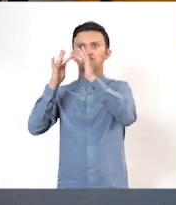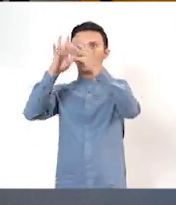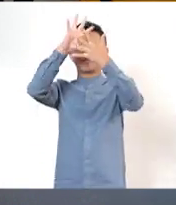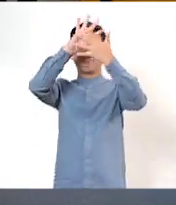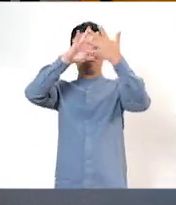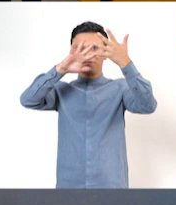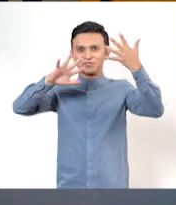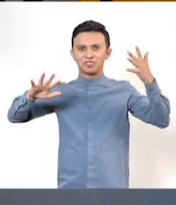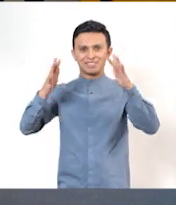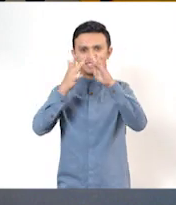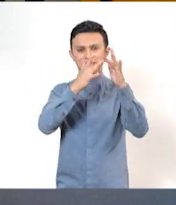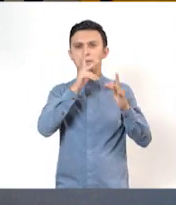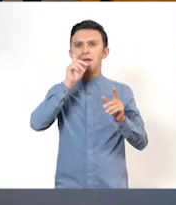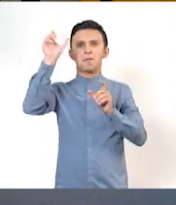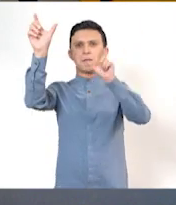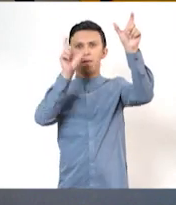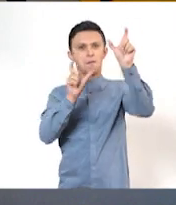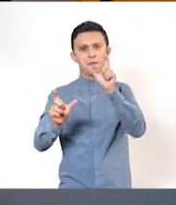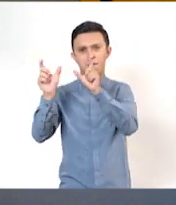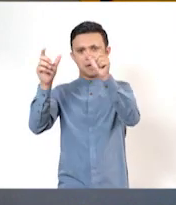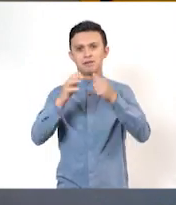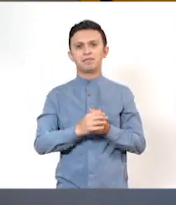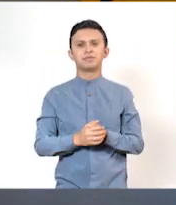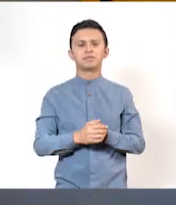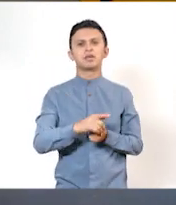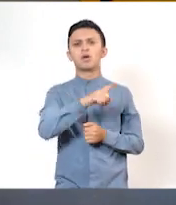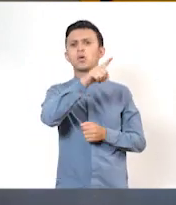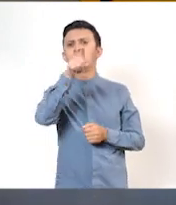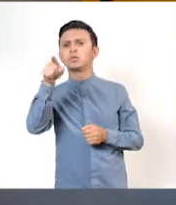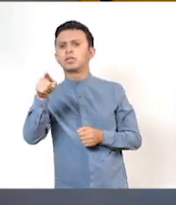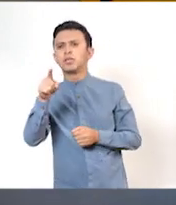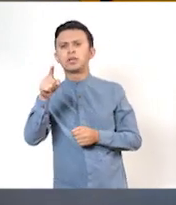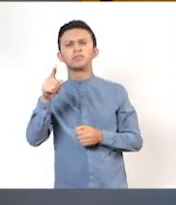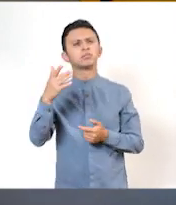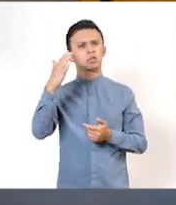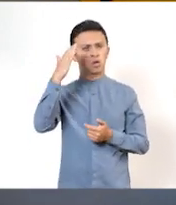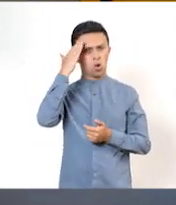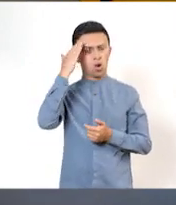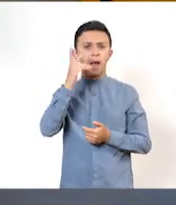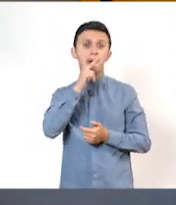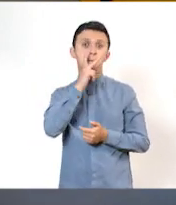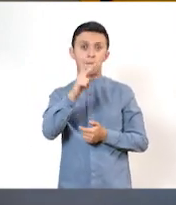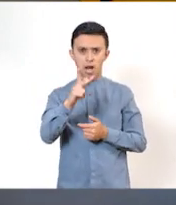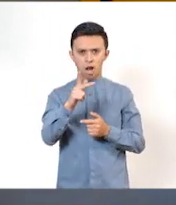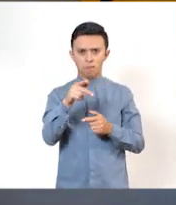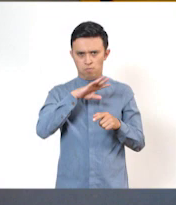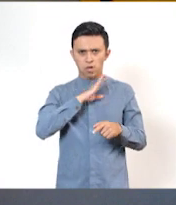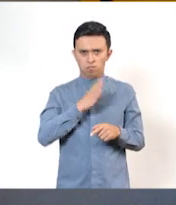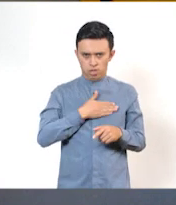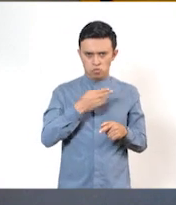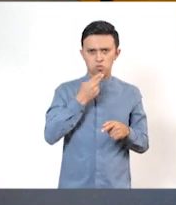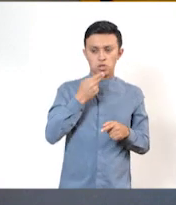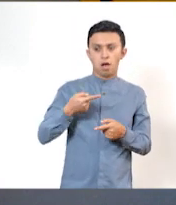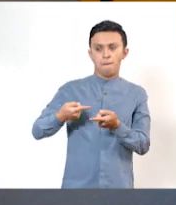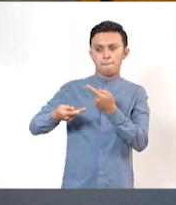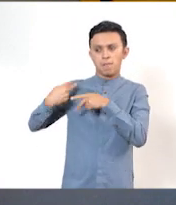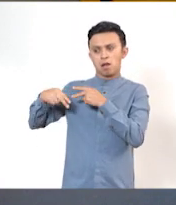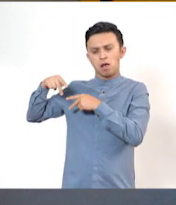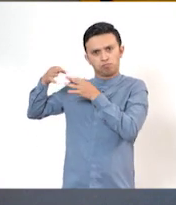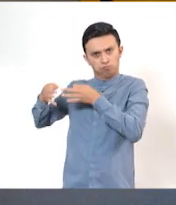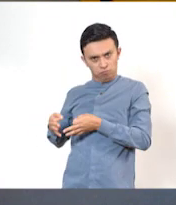creado una buena telaraña de palabras, ¿no? ¿Y ustedes qué palabras conocen que vengan de otras lenguas y nos